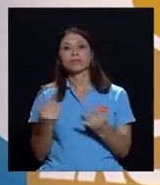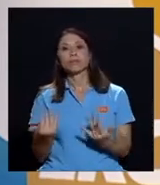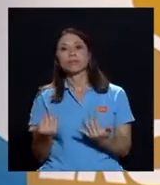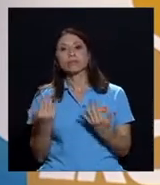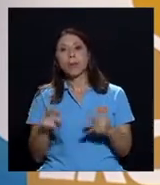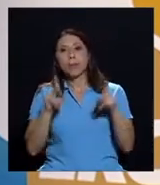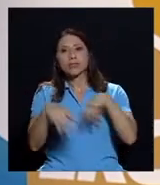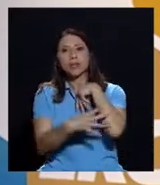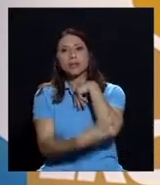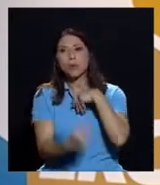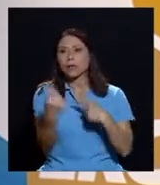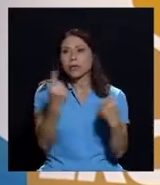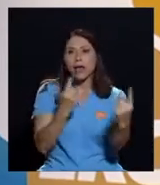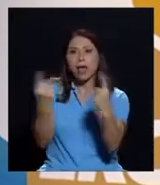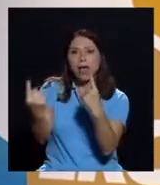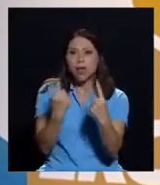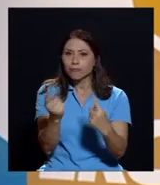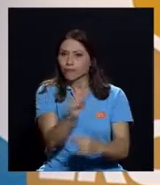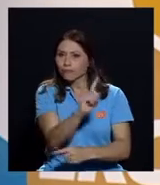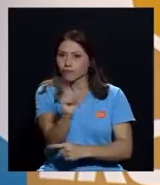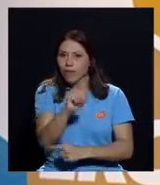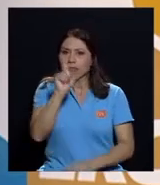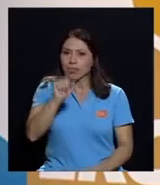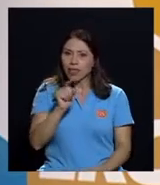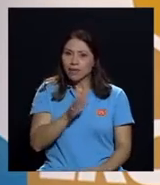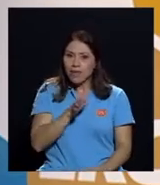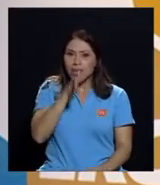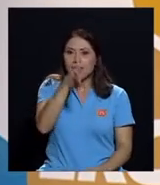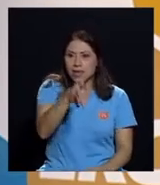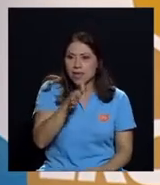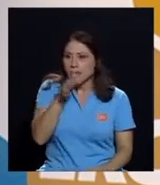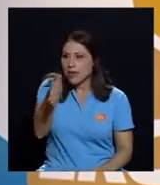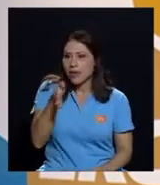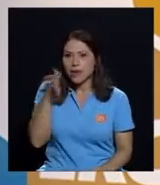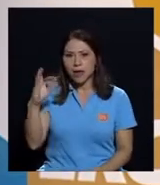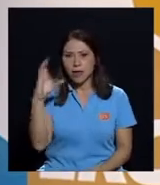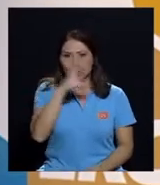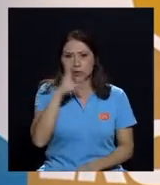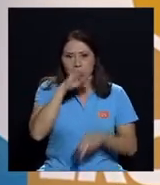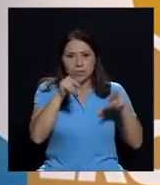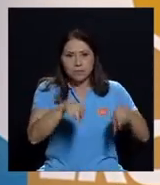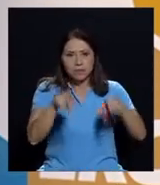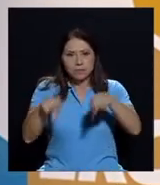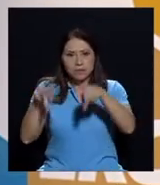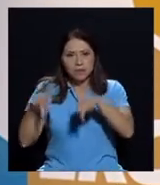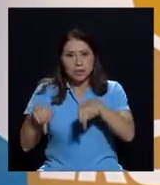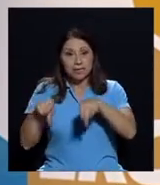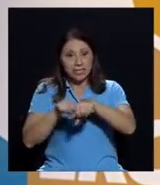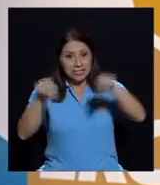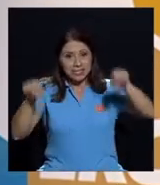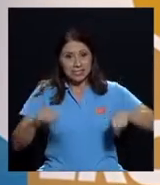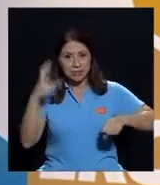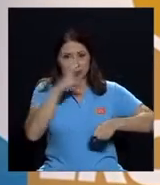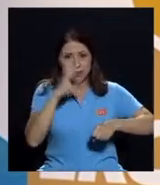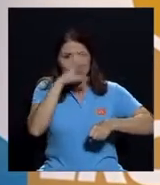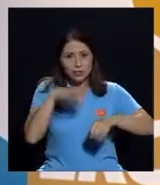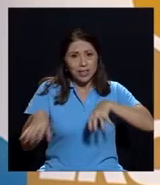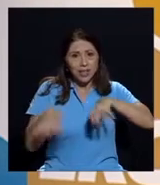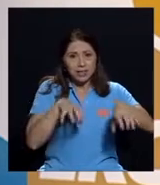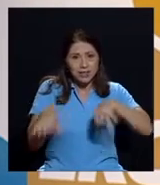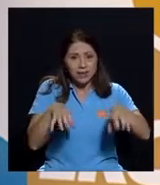así como hay que ir a buscar a esas personas que son las que menos llegan el sistema de búsqueda activa en la parte educativa